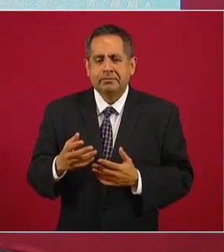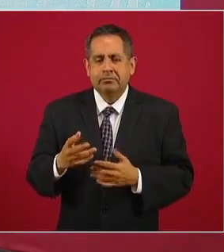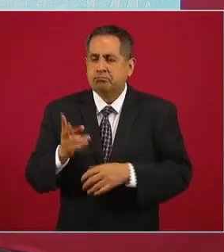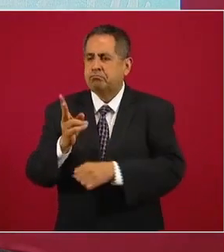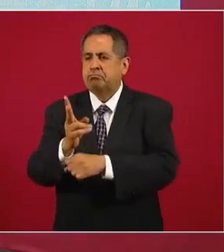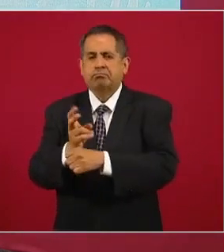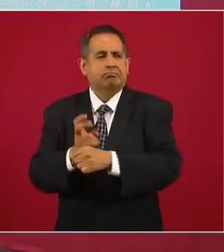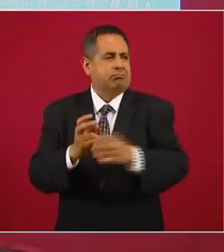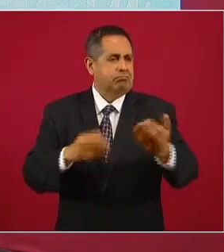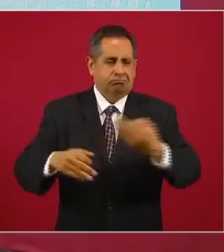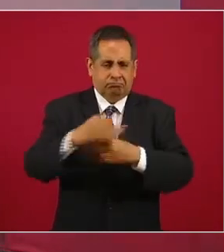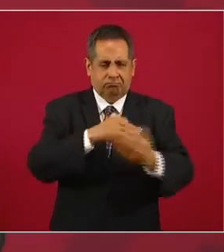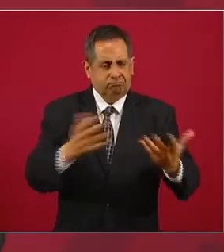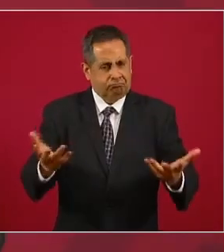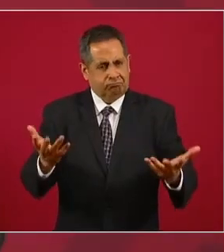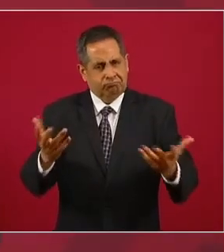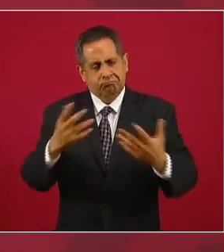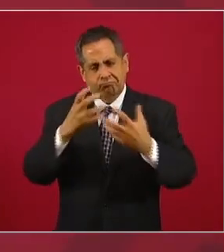Invito a todos a que